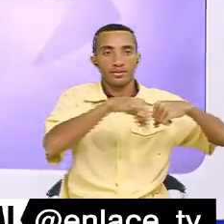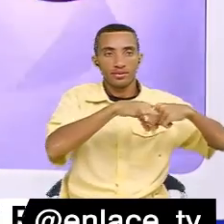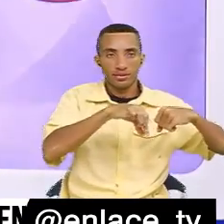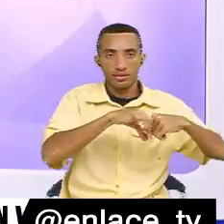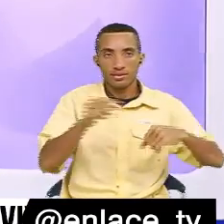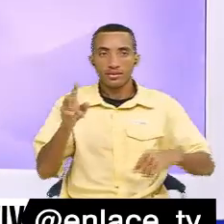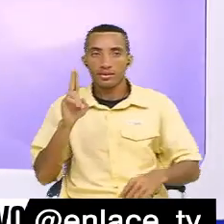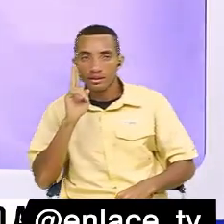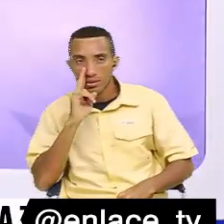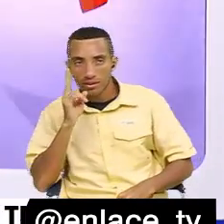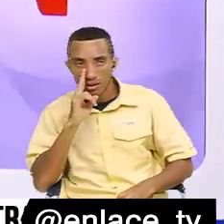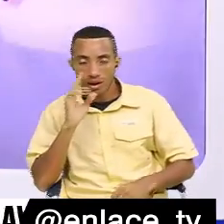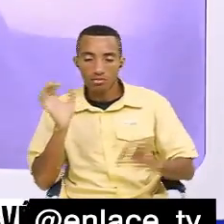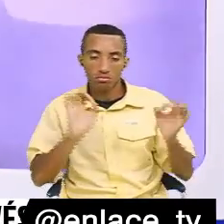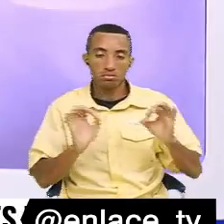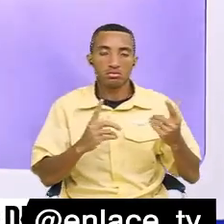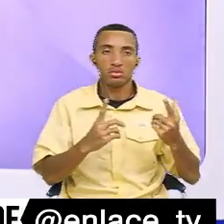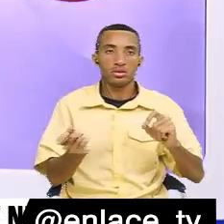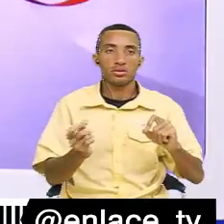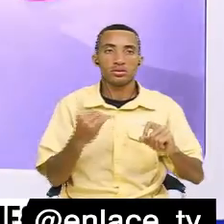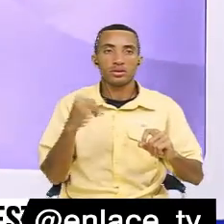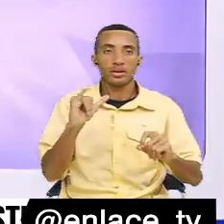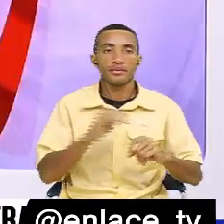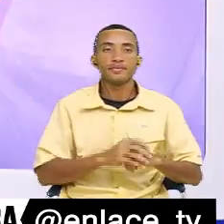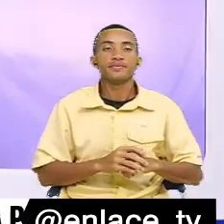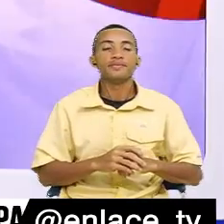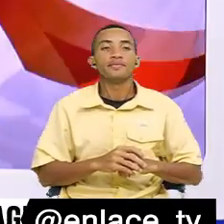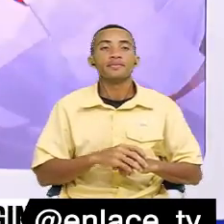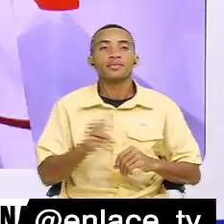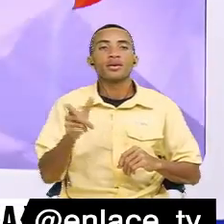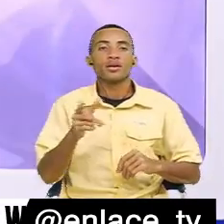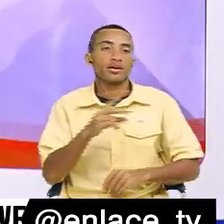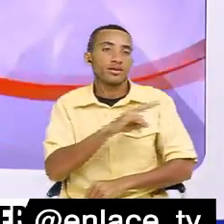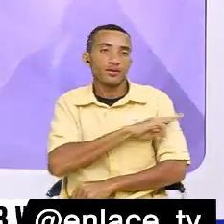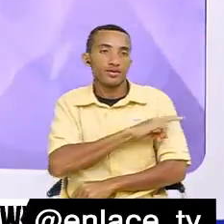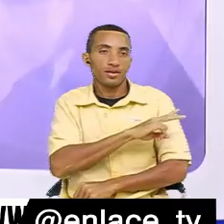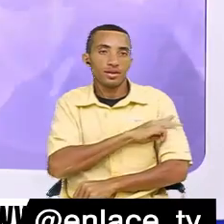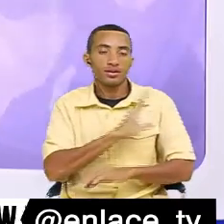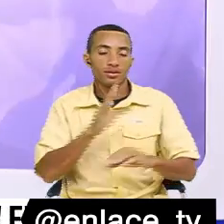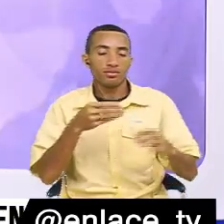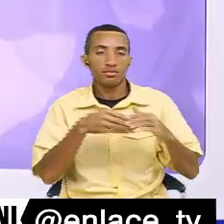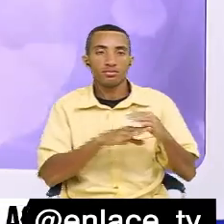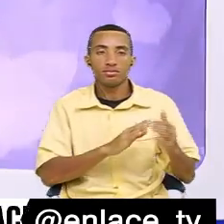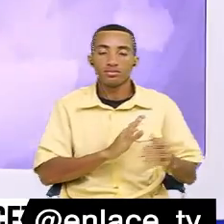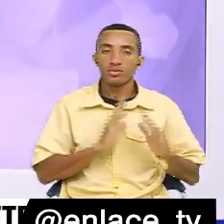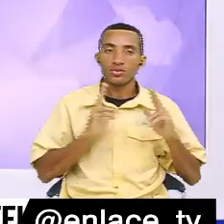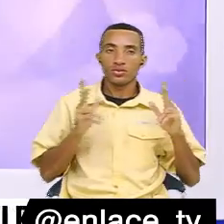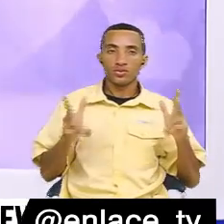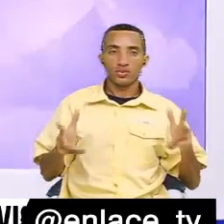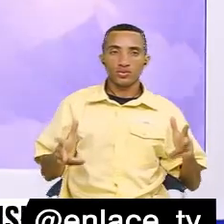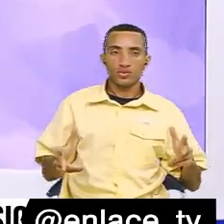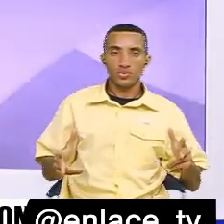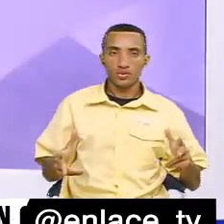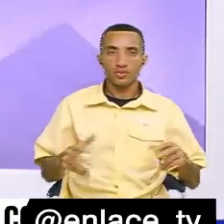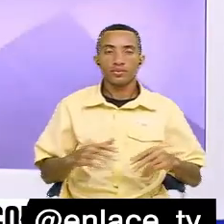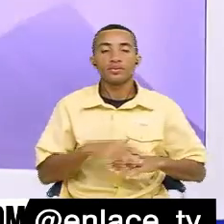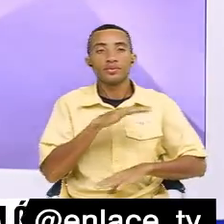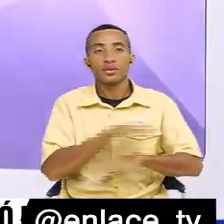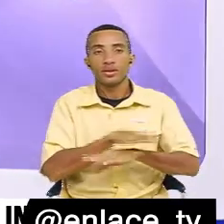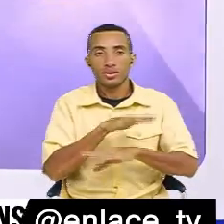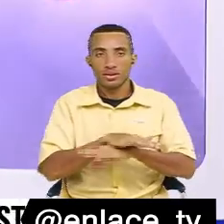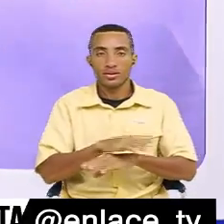Nacional. Alianza Petrolera concentra en un importante hotel de Barranca Bermeja y en horas de la tarde, cayendo la misma, llegará Atlético